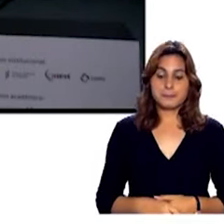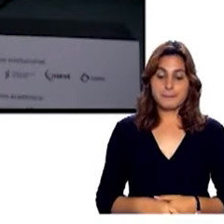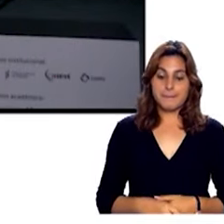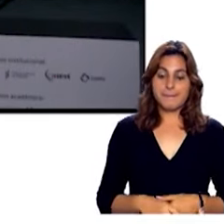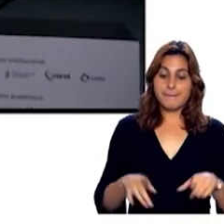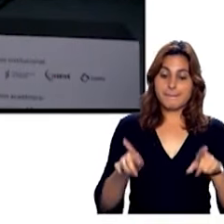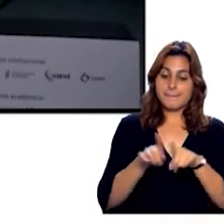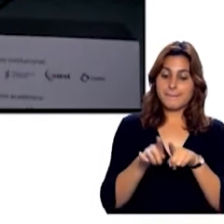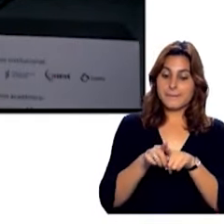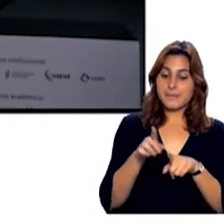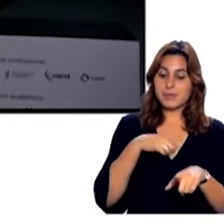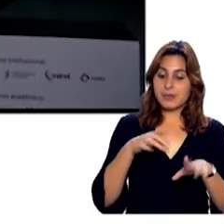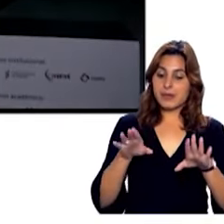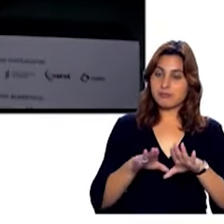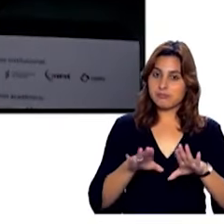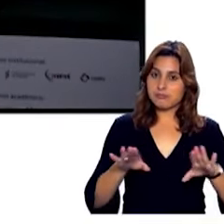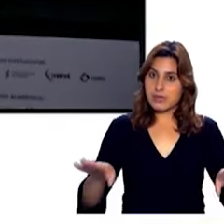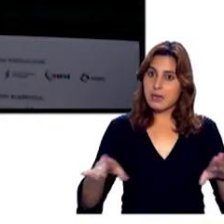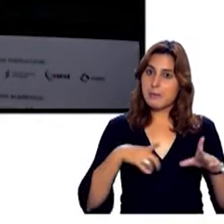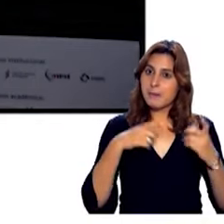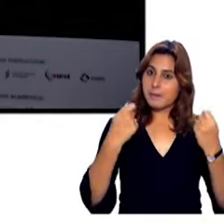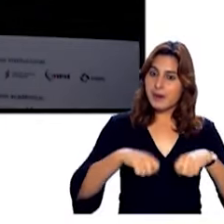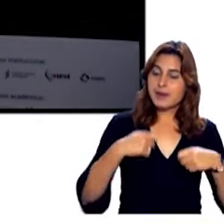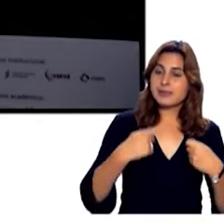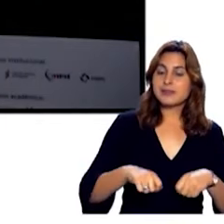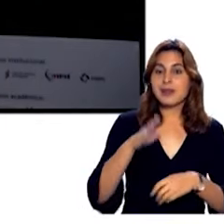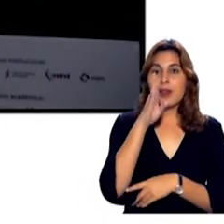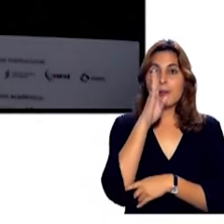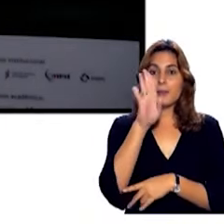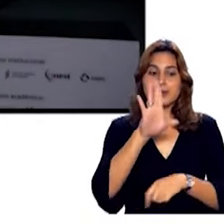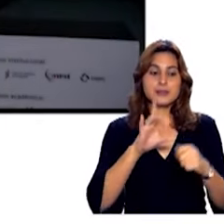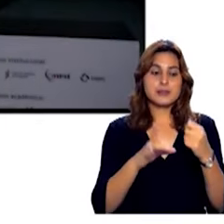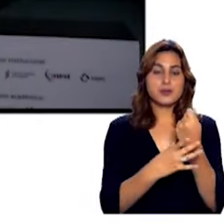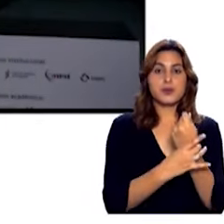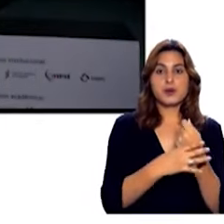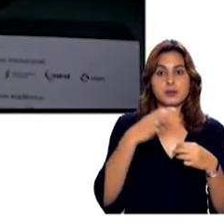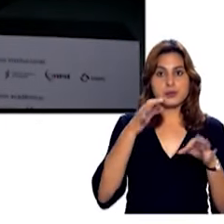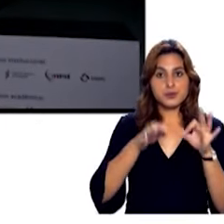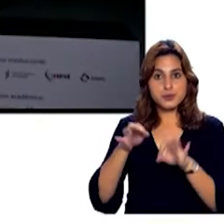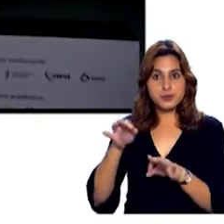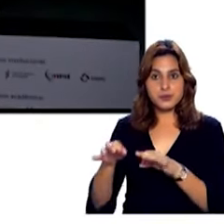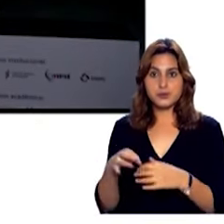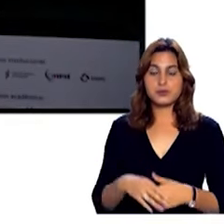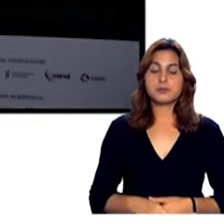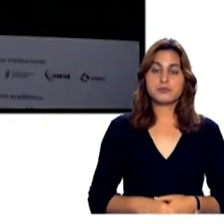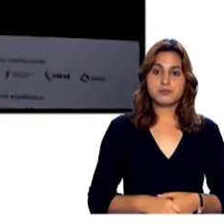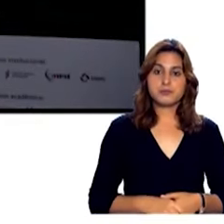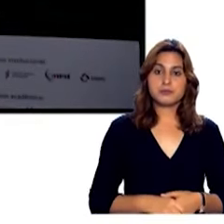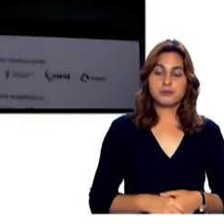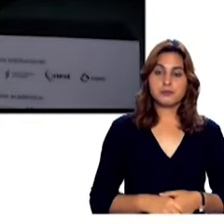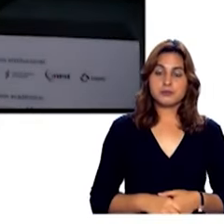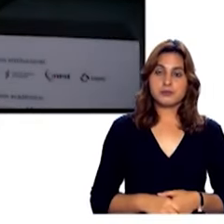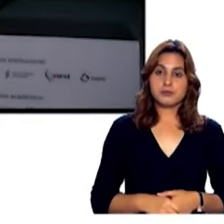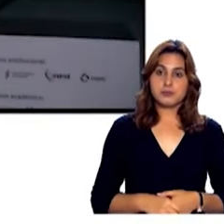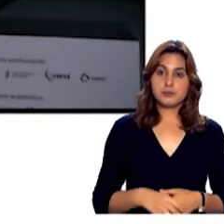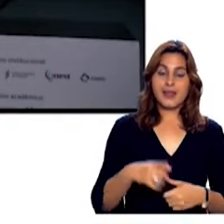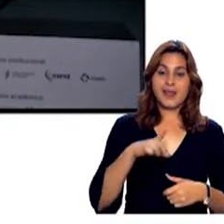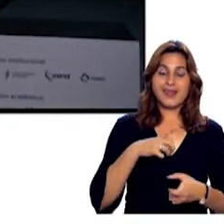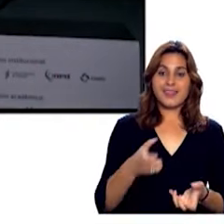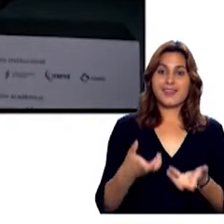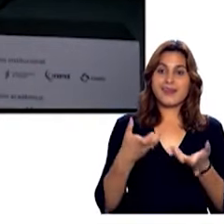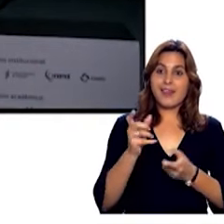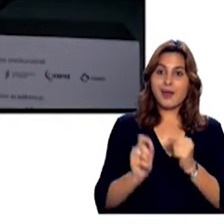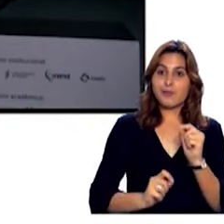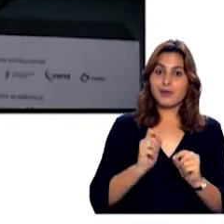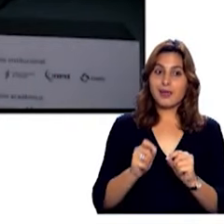horizont del principio de seguridad jurídica Y como tal exigencia rei que los tribunales Sean contestes